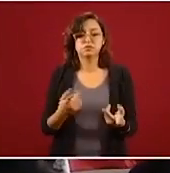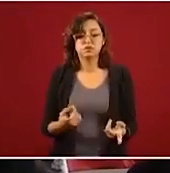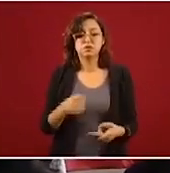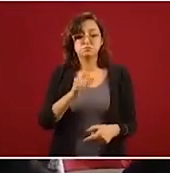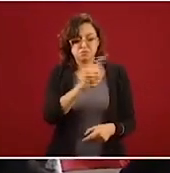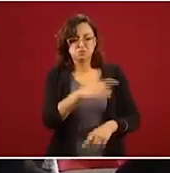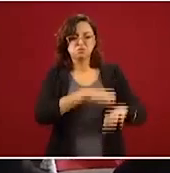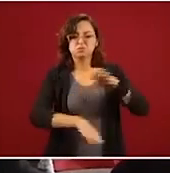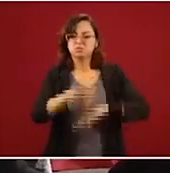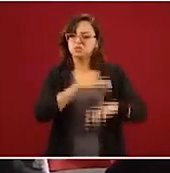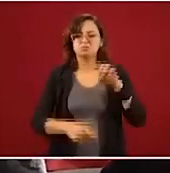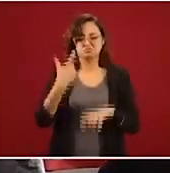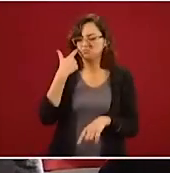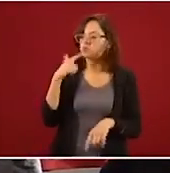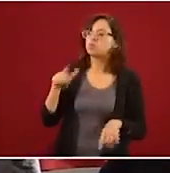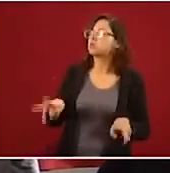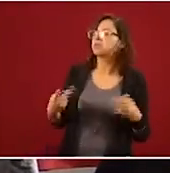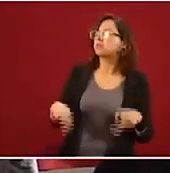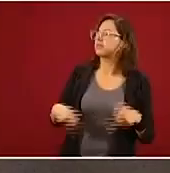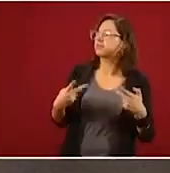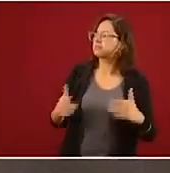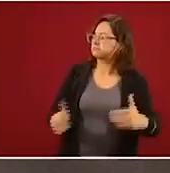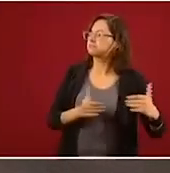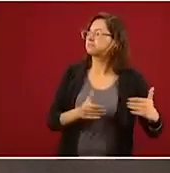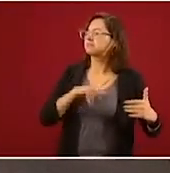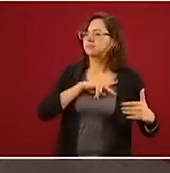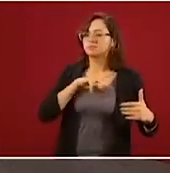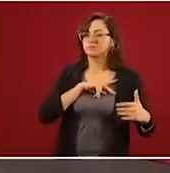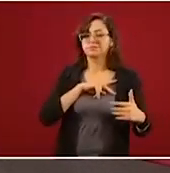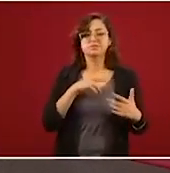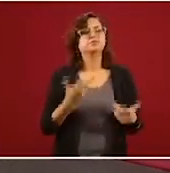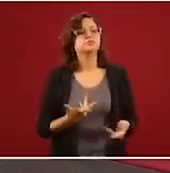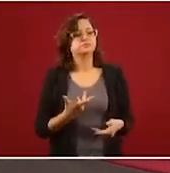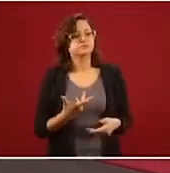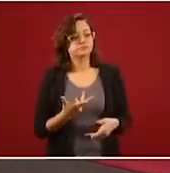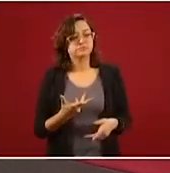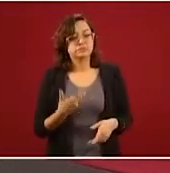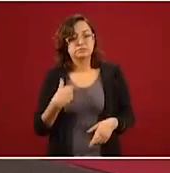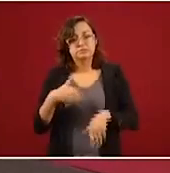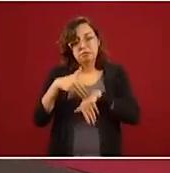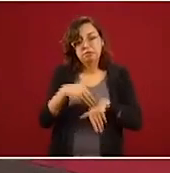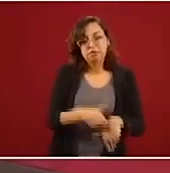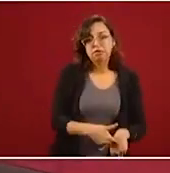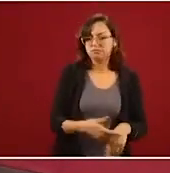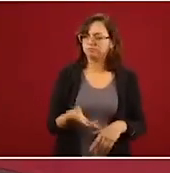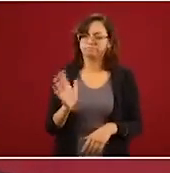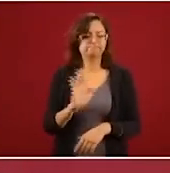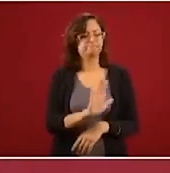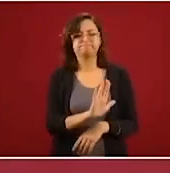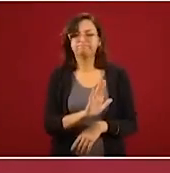sabotaje. En este tema de los medicamentos no lo vamos a permitir. O